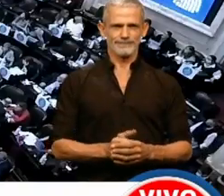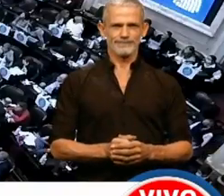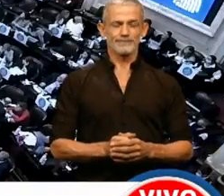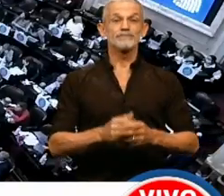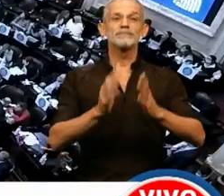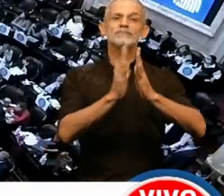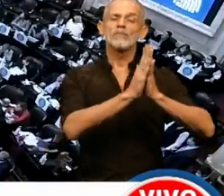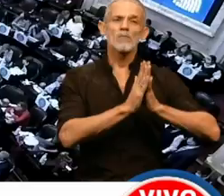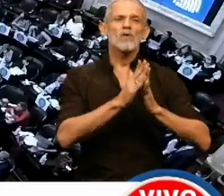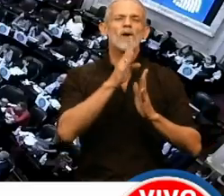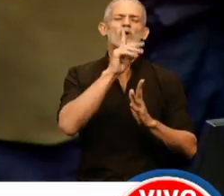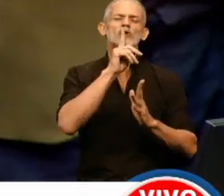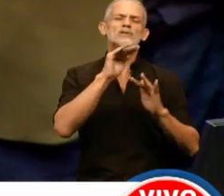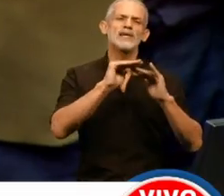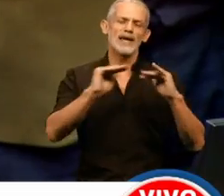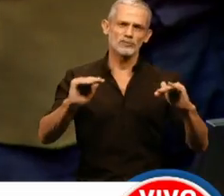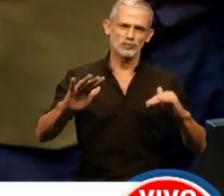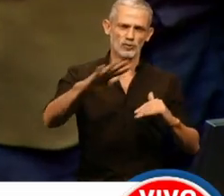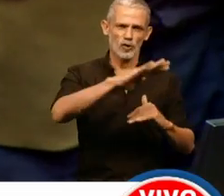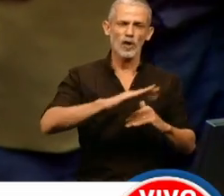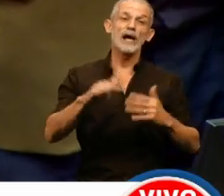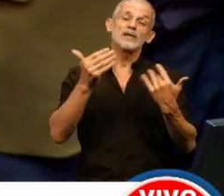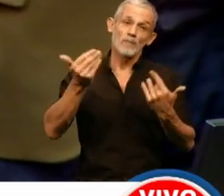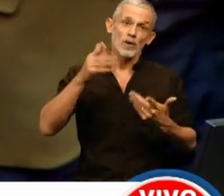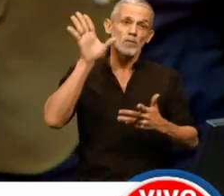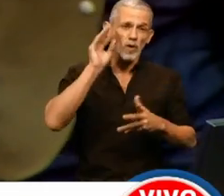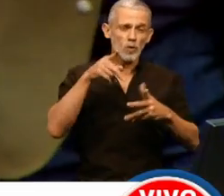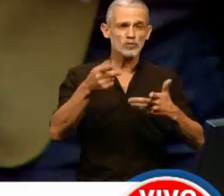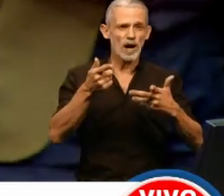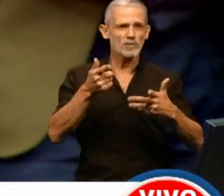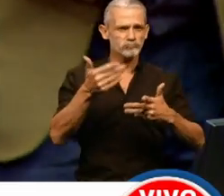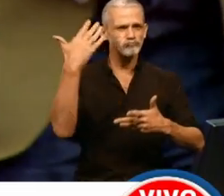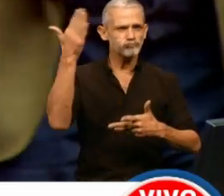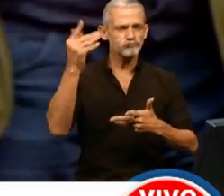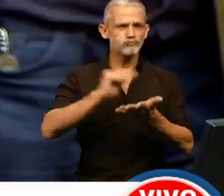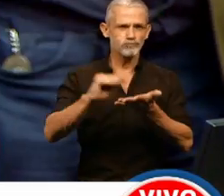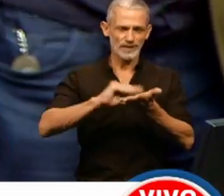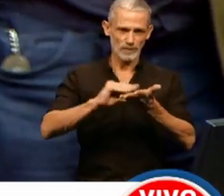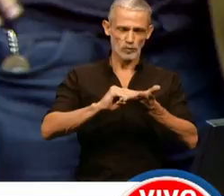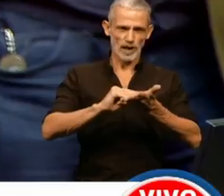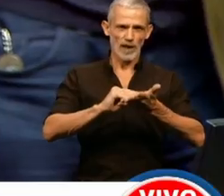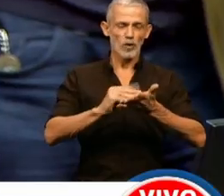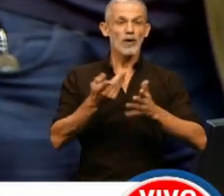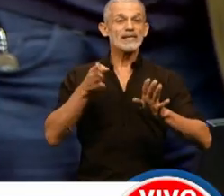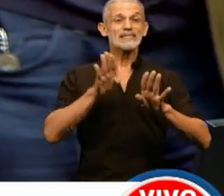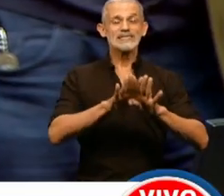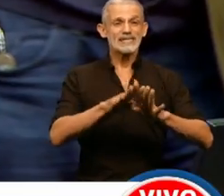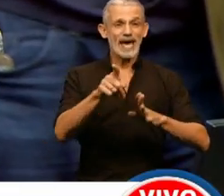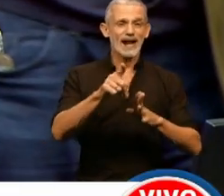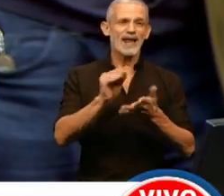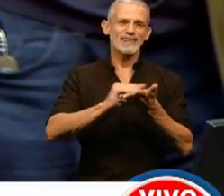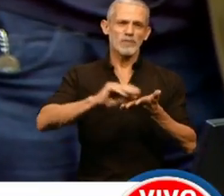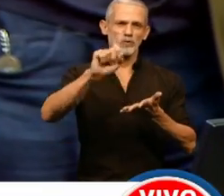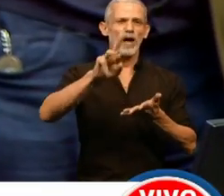pido pido silencio así escuchamos el cierre del